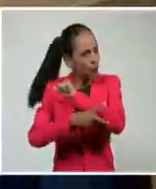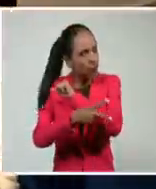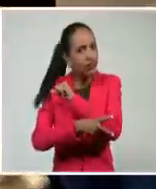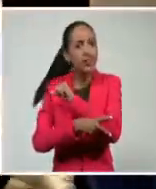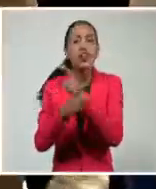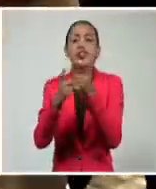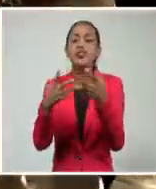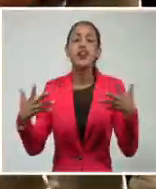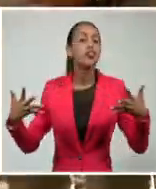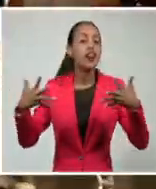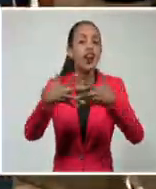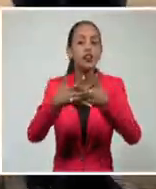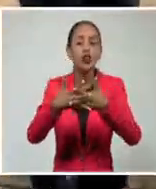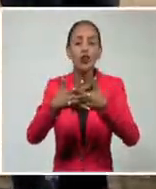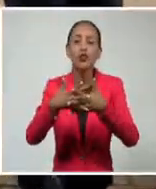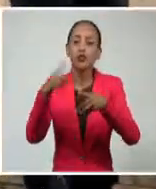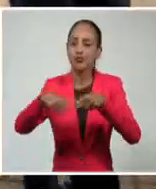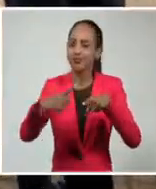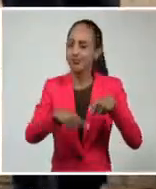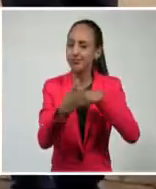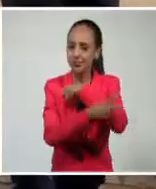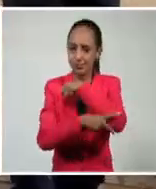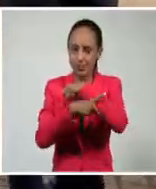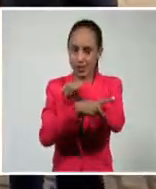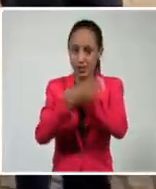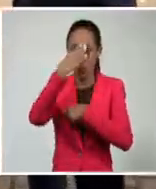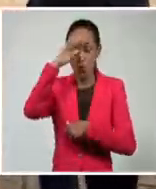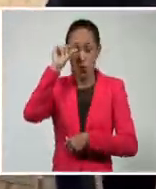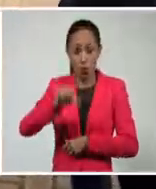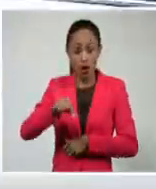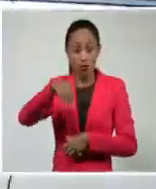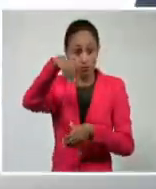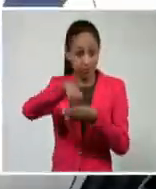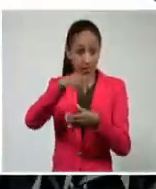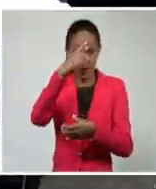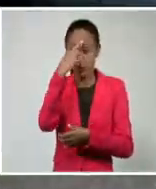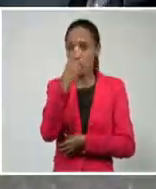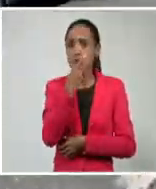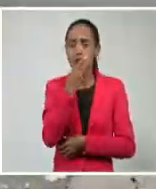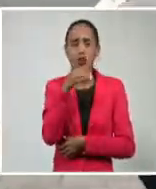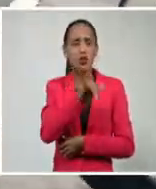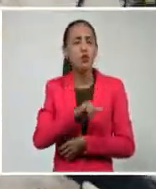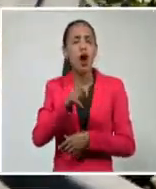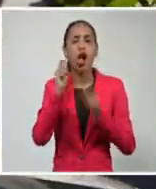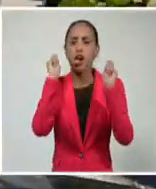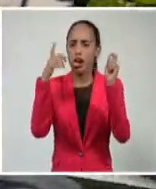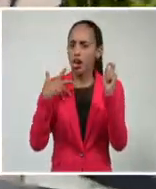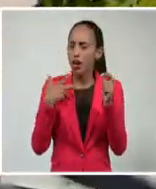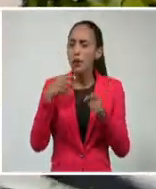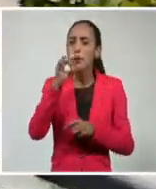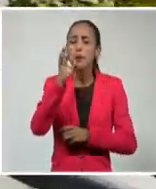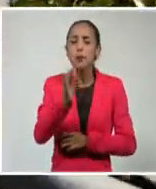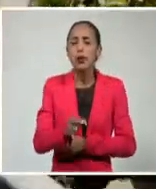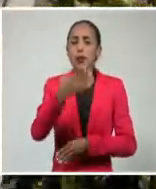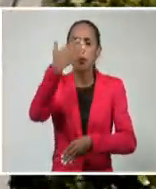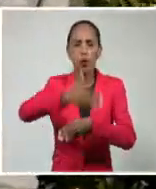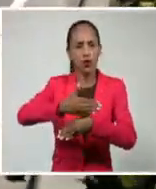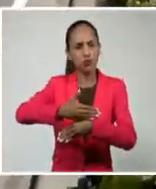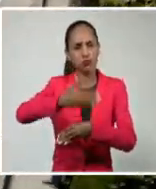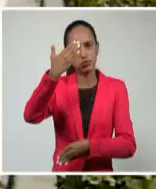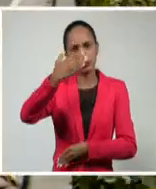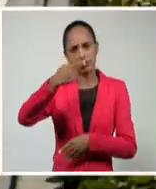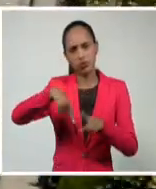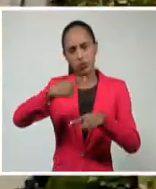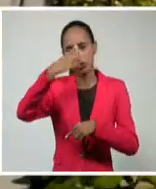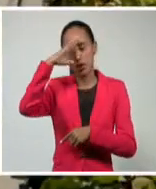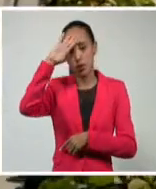amor. Cubanos en República Dominicana unen sus voces en caravana en contra del bloqueo de Estados Unidos contra Cuba. Desde